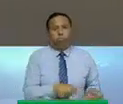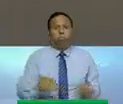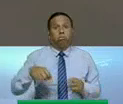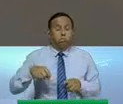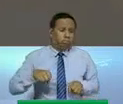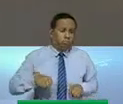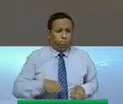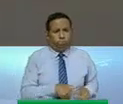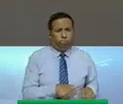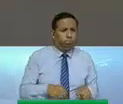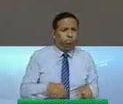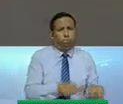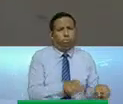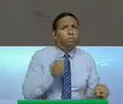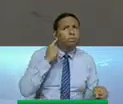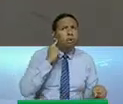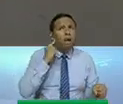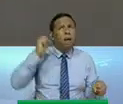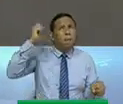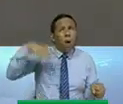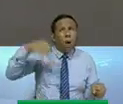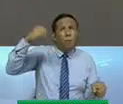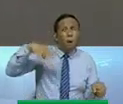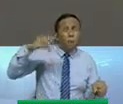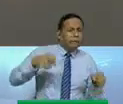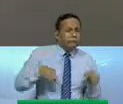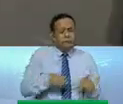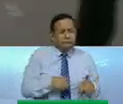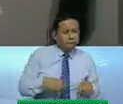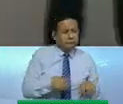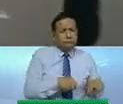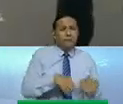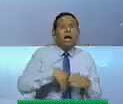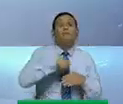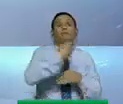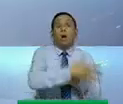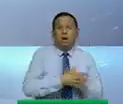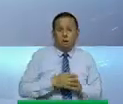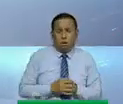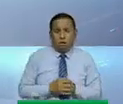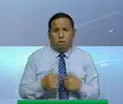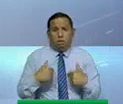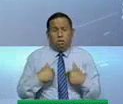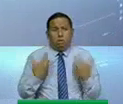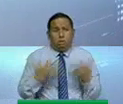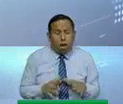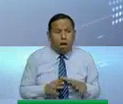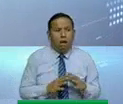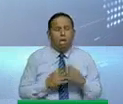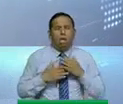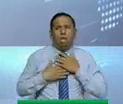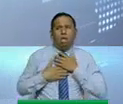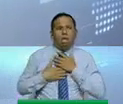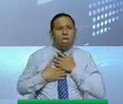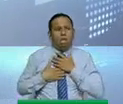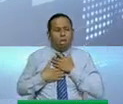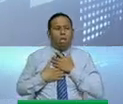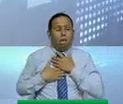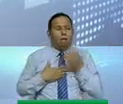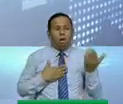lo que hice fue tratar de sacar a mi madre para afuera. Entonces, ¿cómo es que cuando ya entramos de nuevo? Es que la novedad que